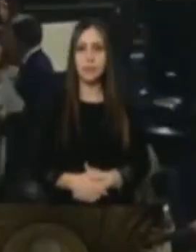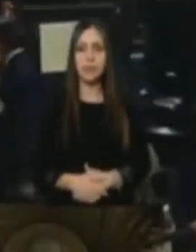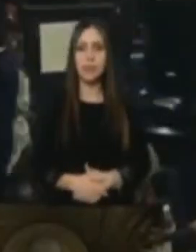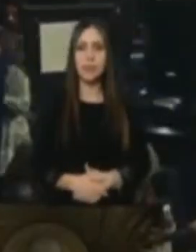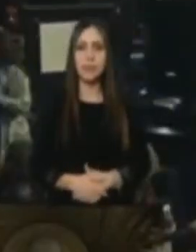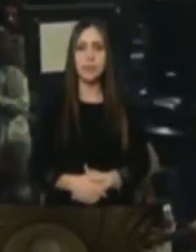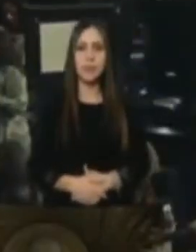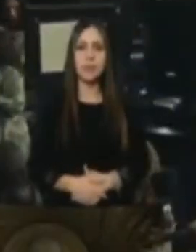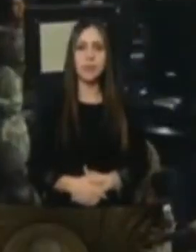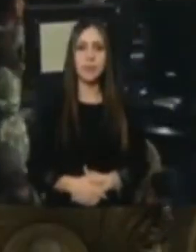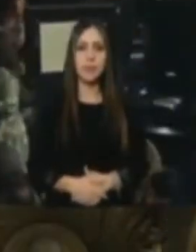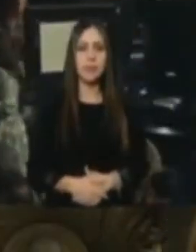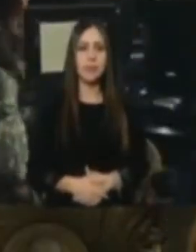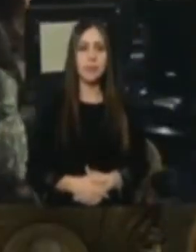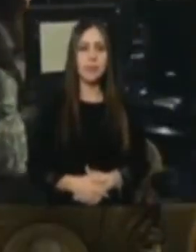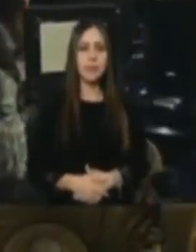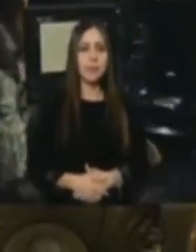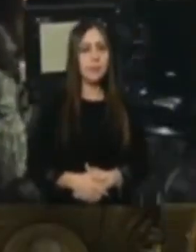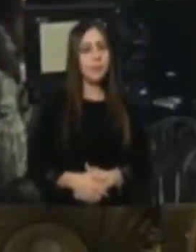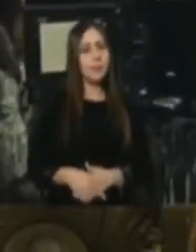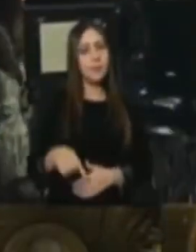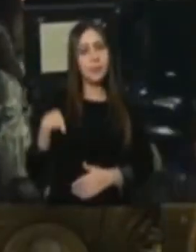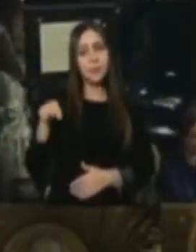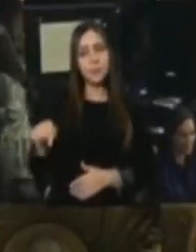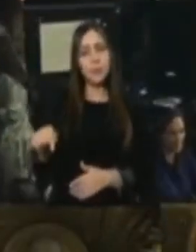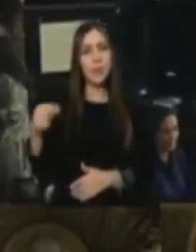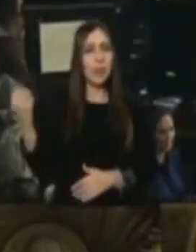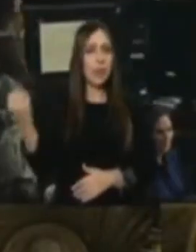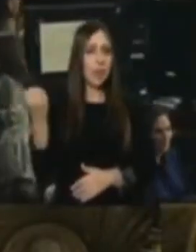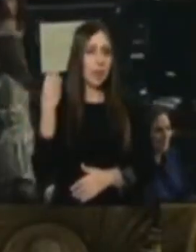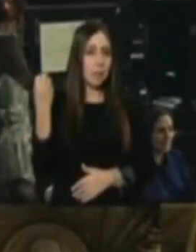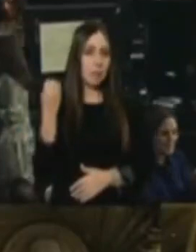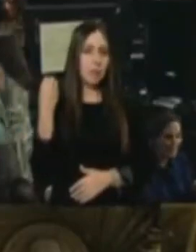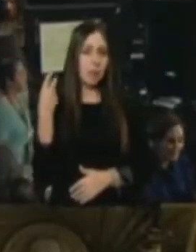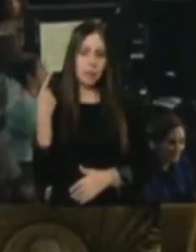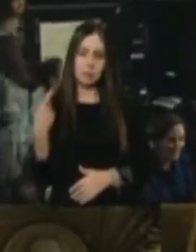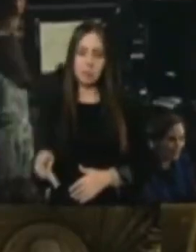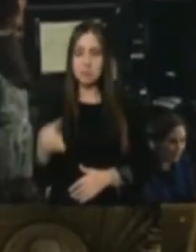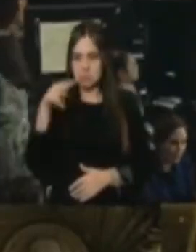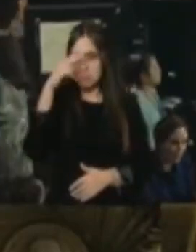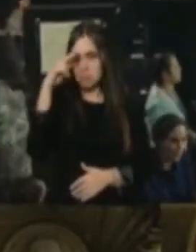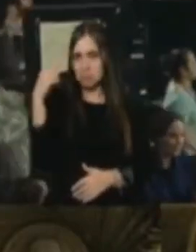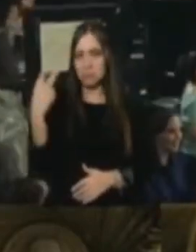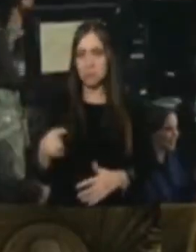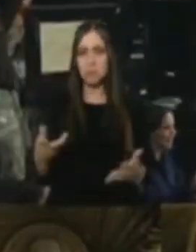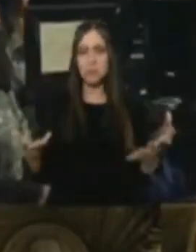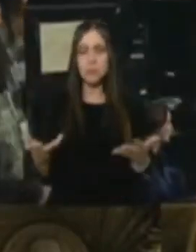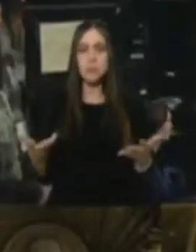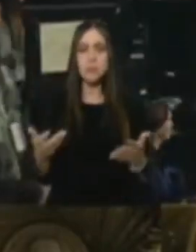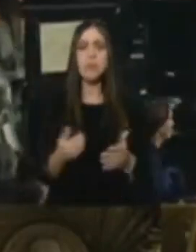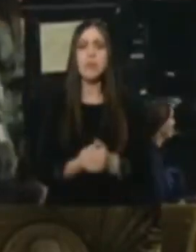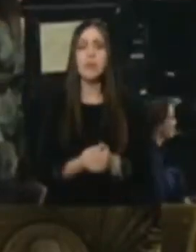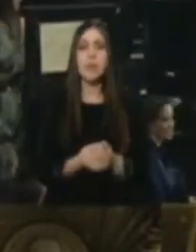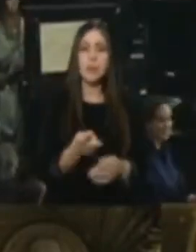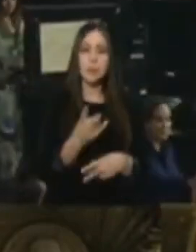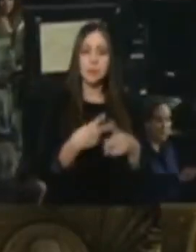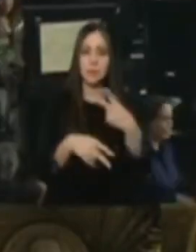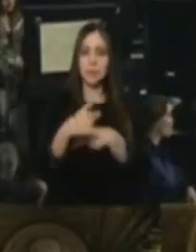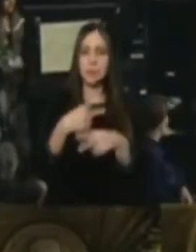Este es un evento republicano. Así asisten en representación de los tres poderes de la